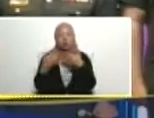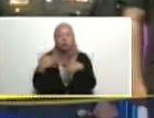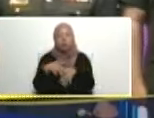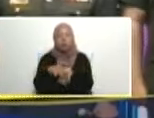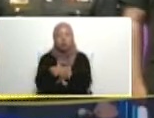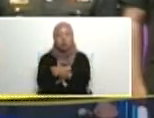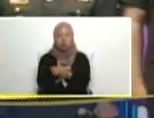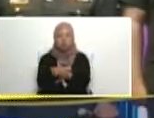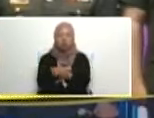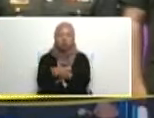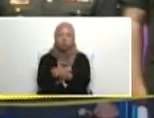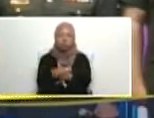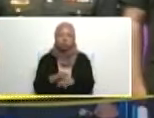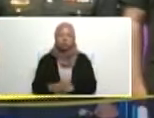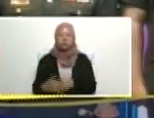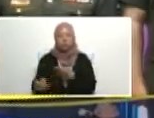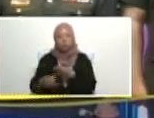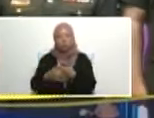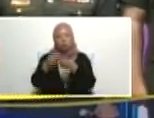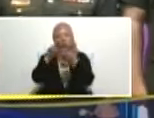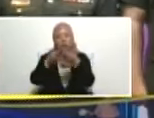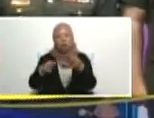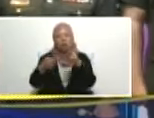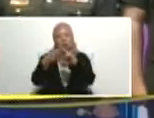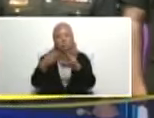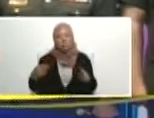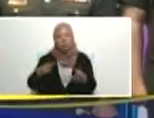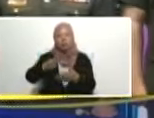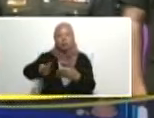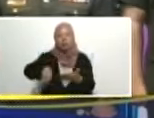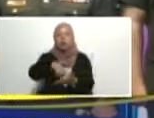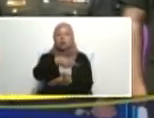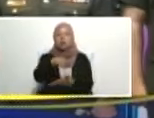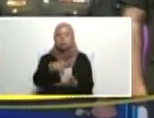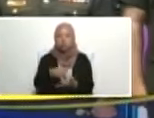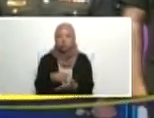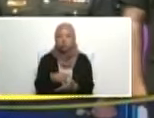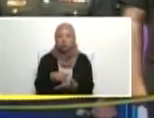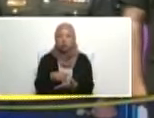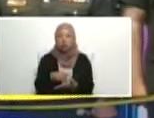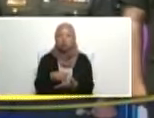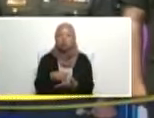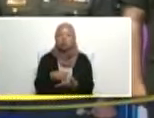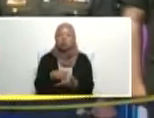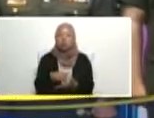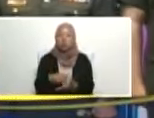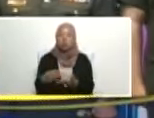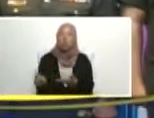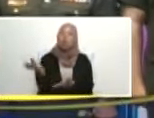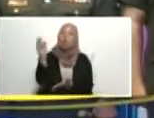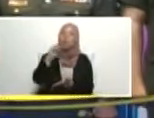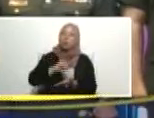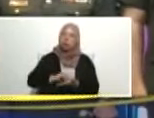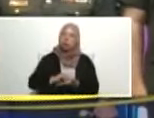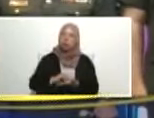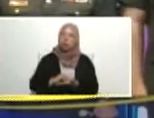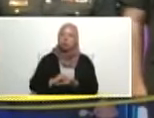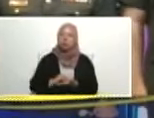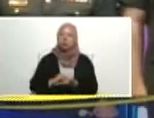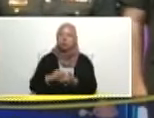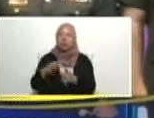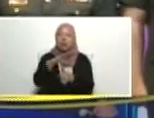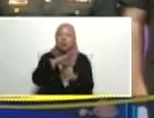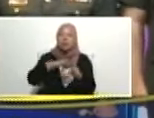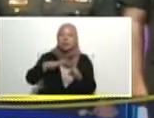integridad, contra la paz nacional. Nuevamente nos conseguimos con estos